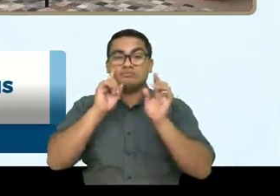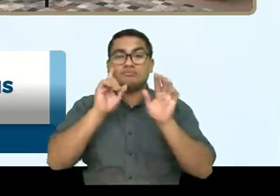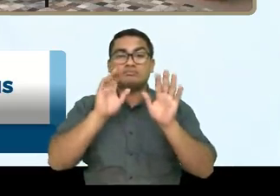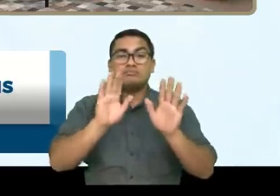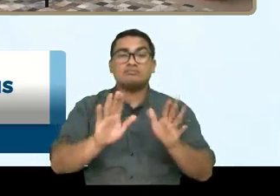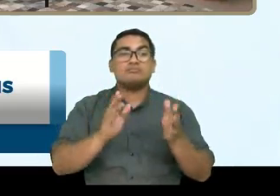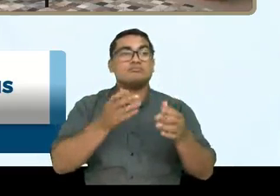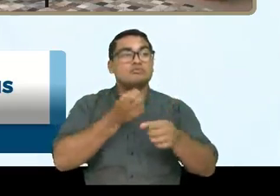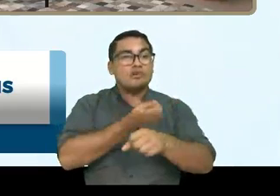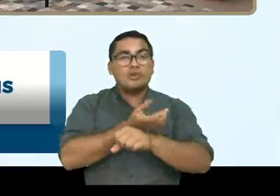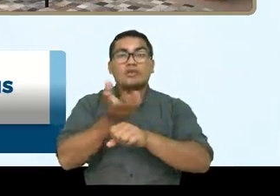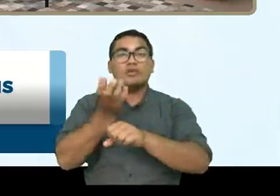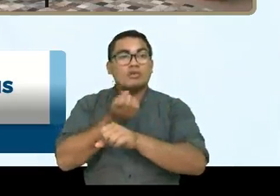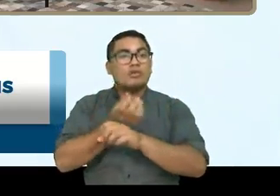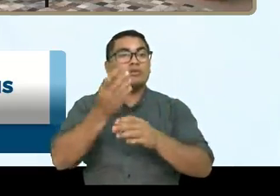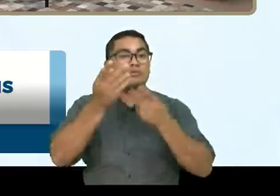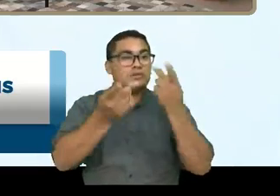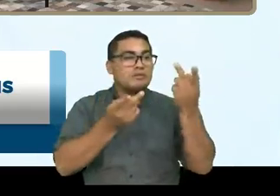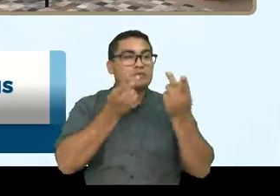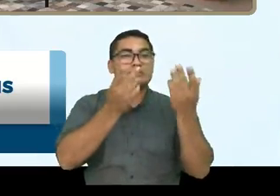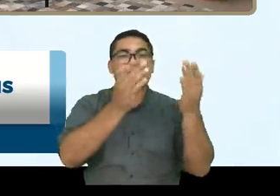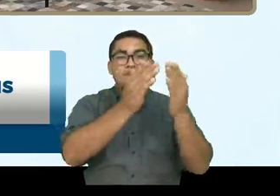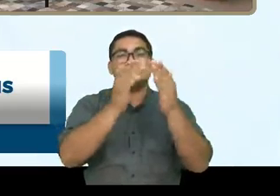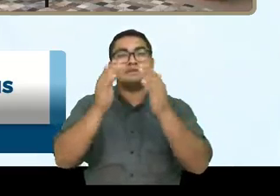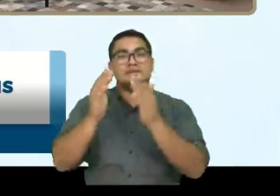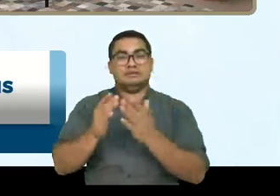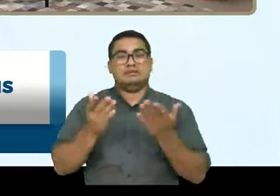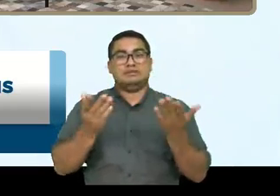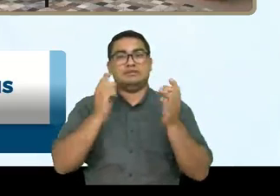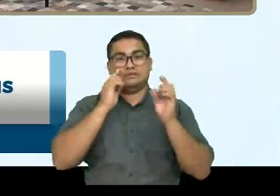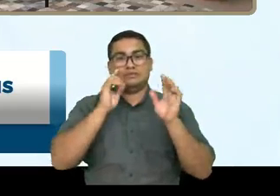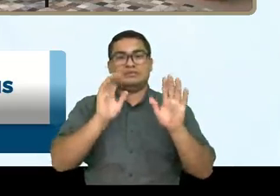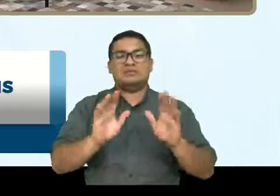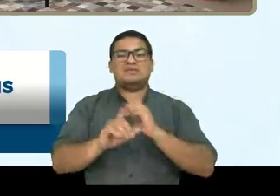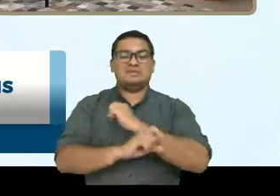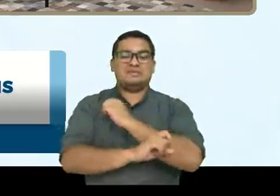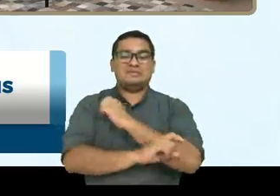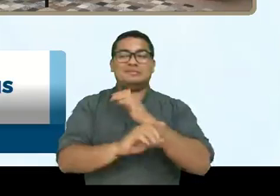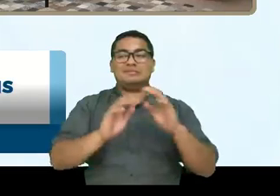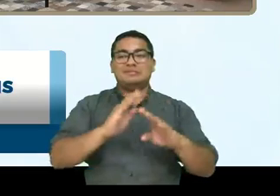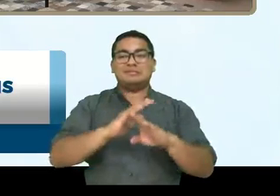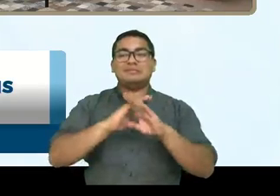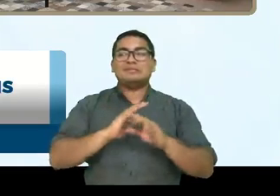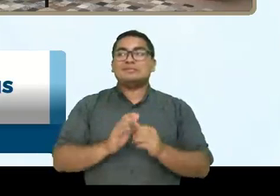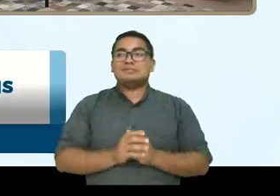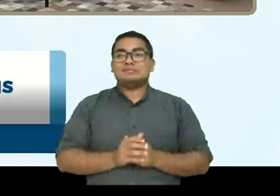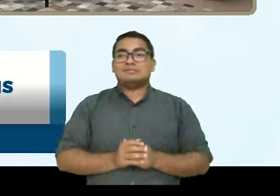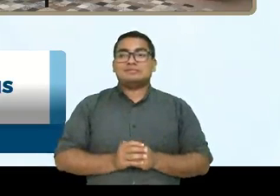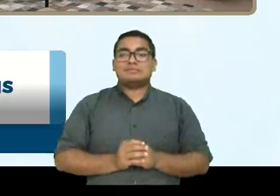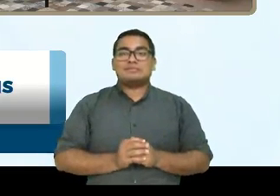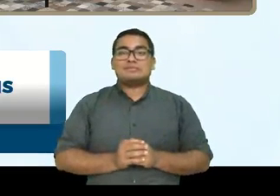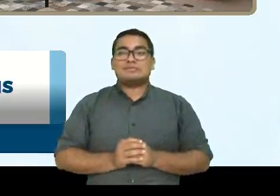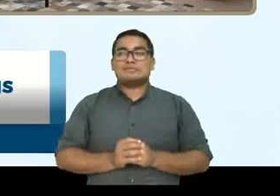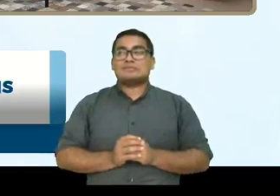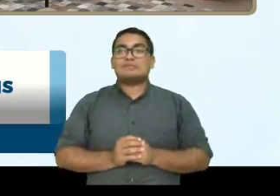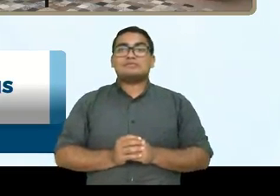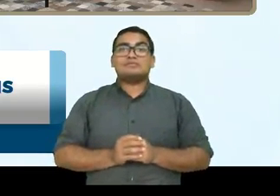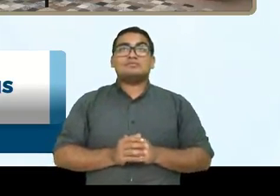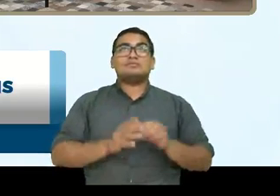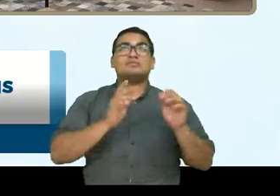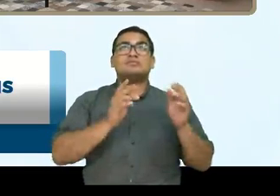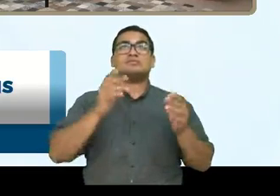lucha antiepidémica, las visitas en nuestras viviendas, que es muy importante, yo siempre lo repito, dice, no, y ya como que aburre,